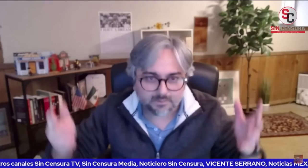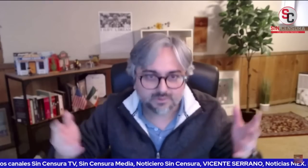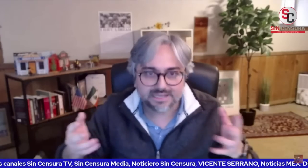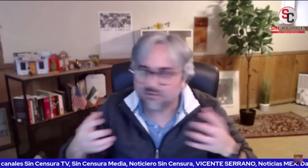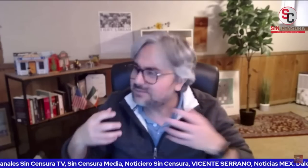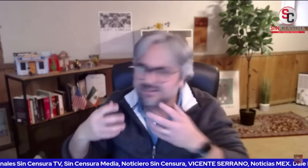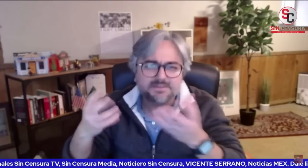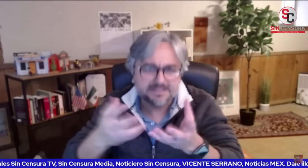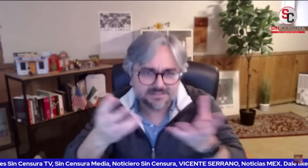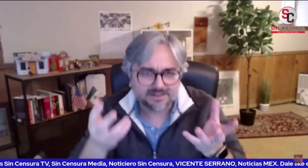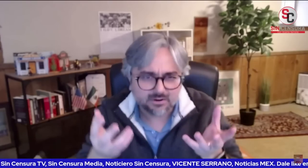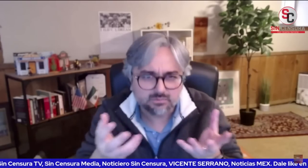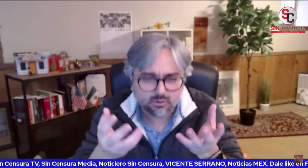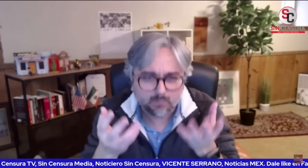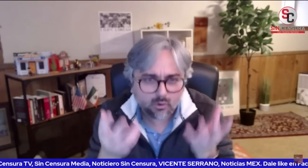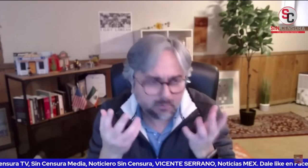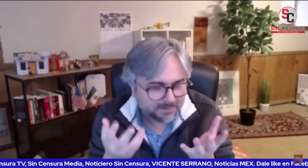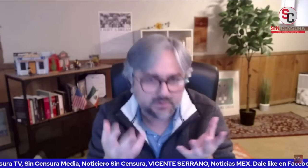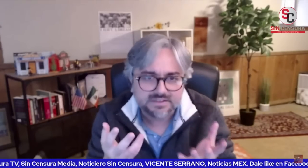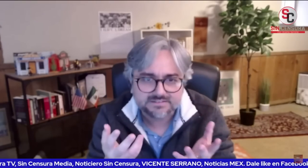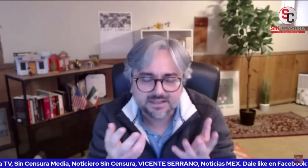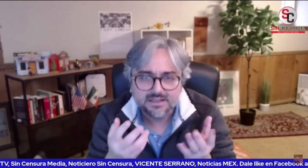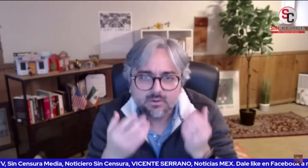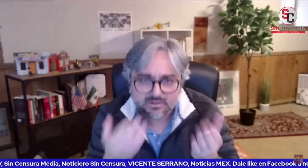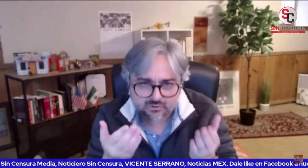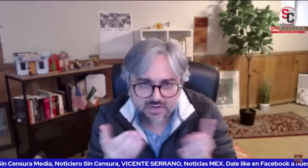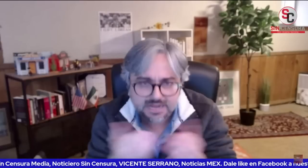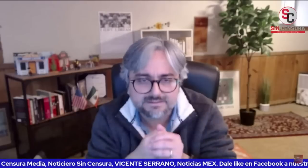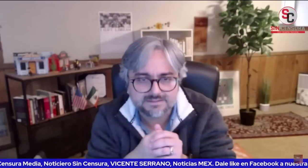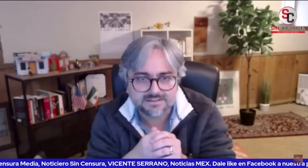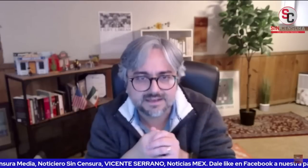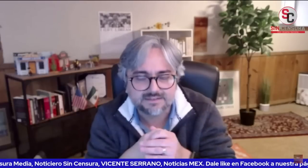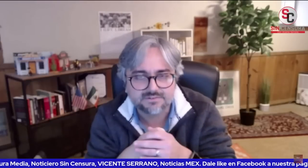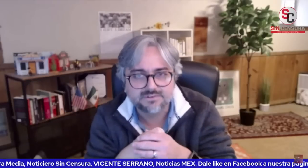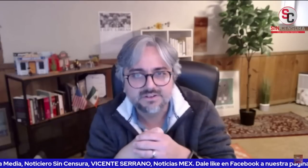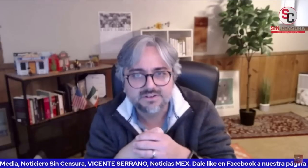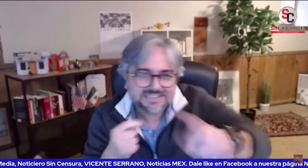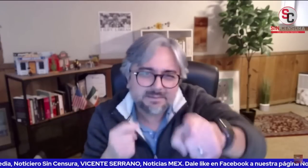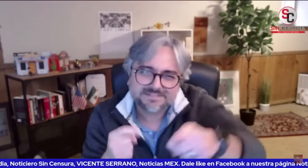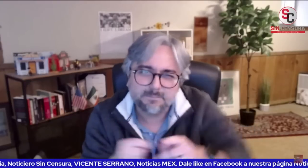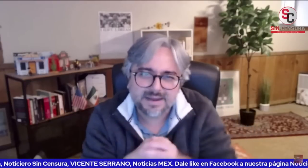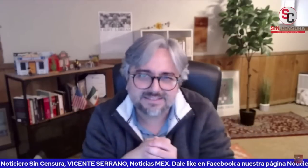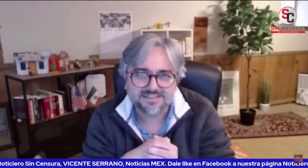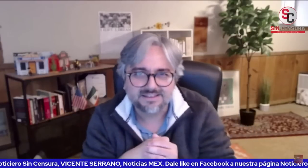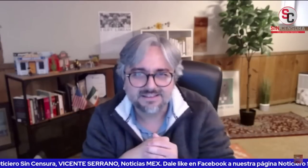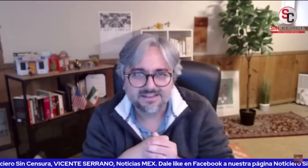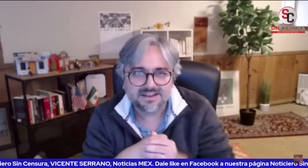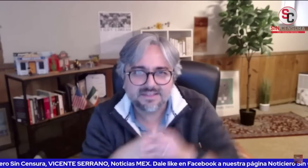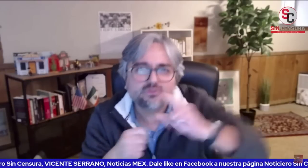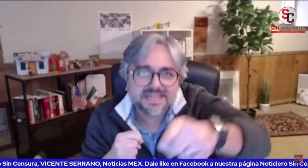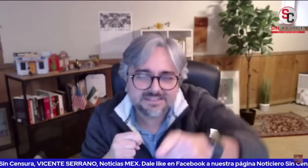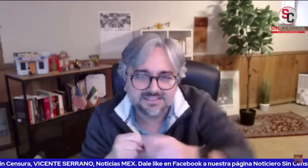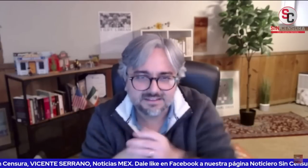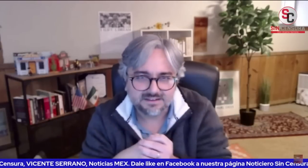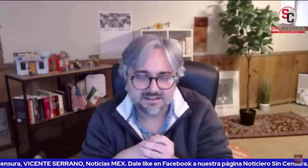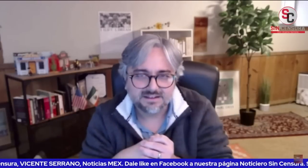muchos reporteros, mientras Vicente Serrano como periodista cuestionaba a César de Castro, faltaba esta parte, la